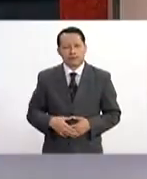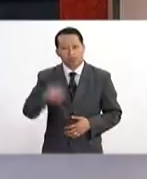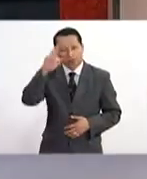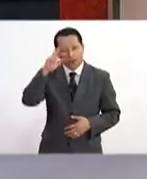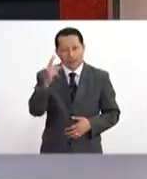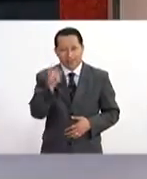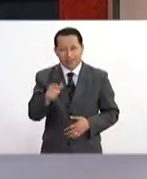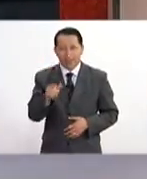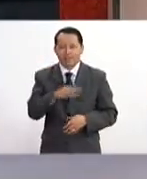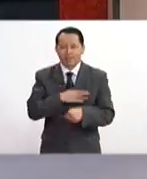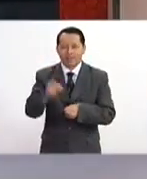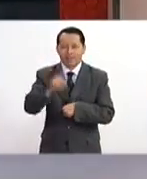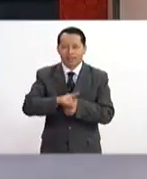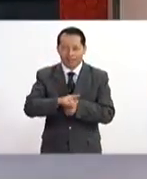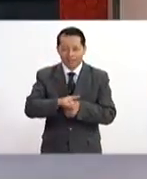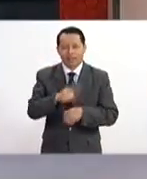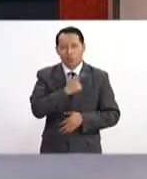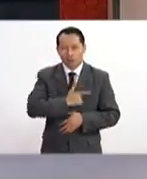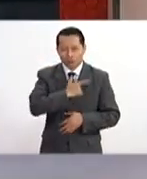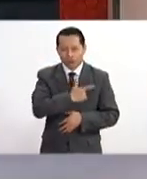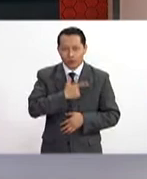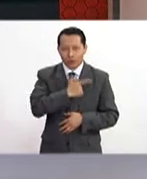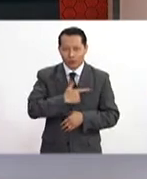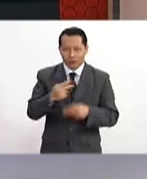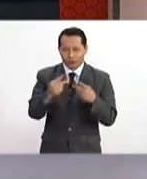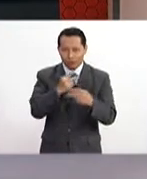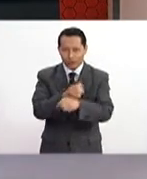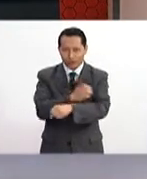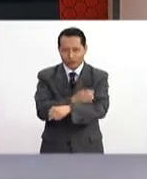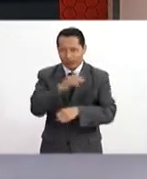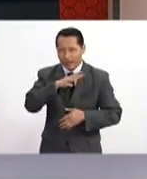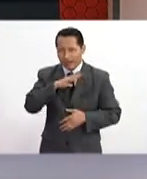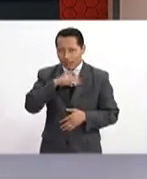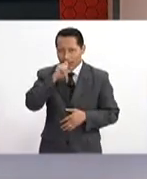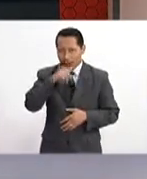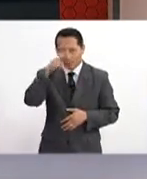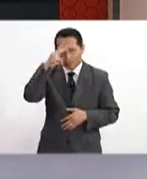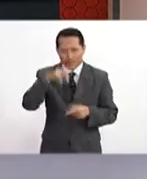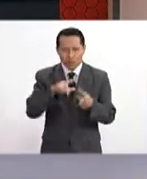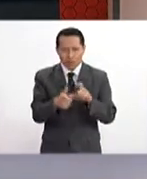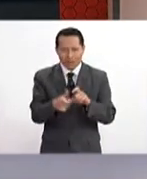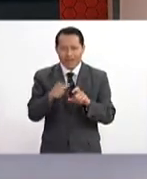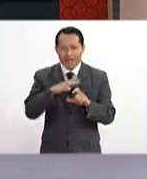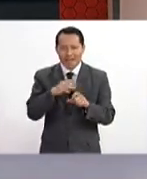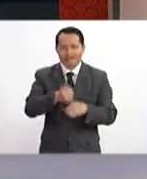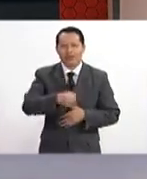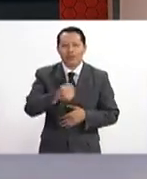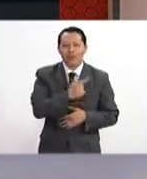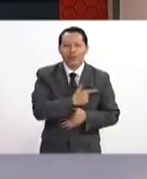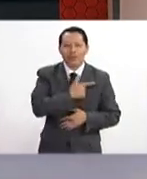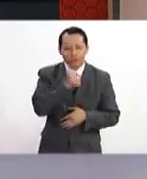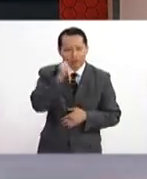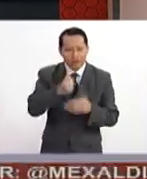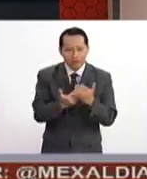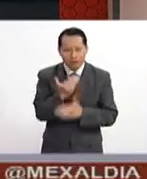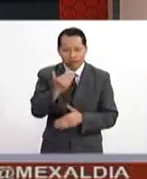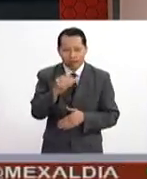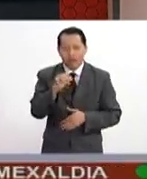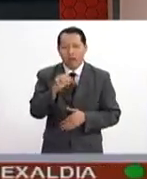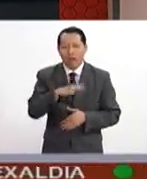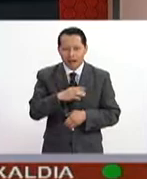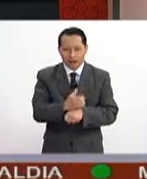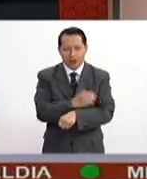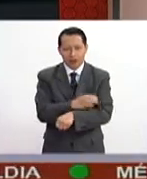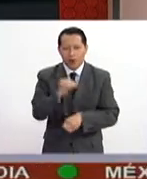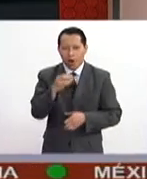Hola, ¿qué tal? Muy buenos días. Qué gusto que nos acompañen en una edición más de México al Día. Saludo con mucho gusto, como cada mañana, a